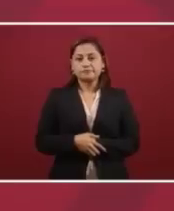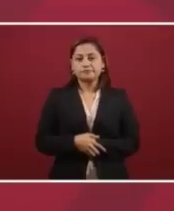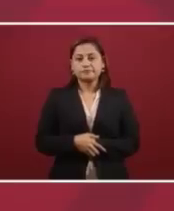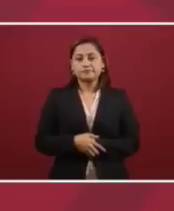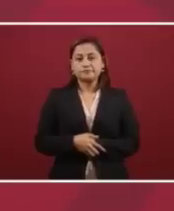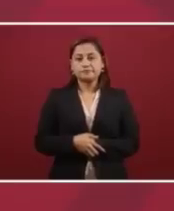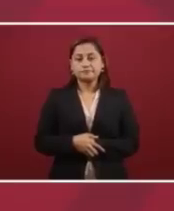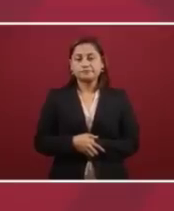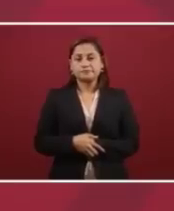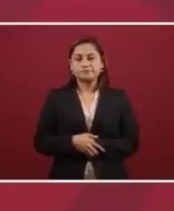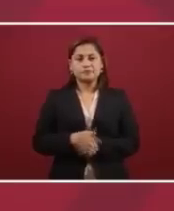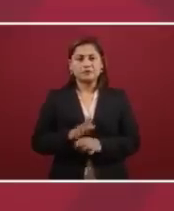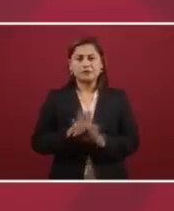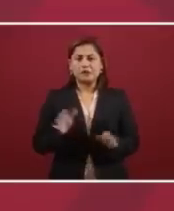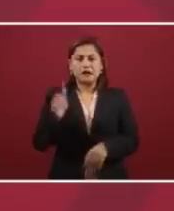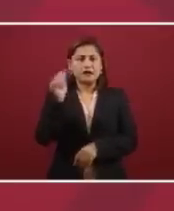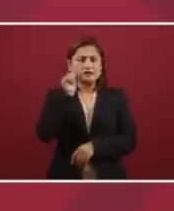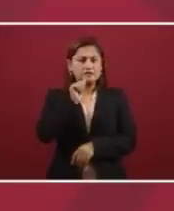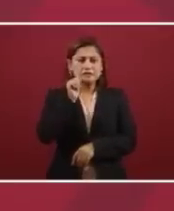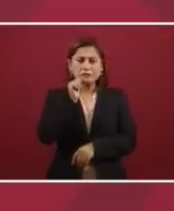toda la historia